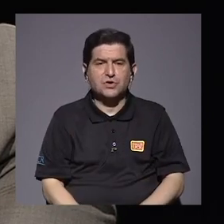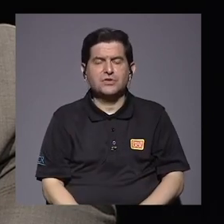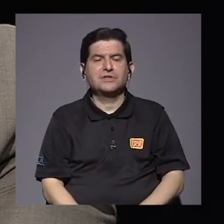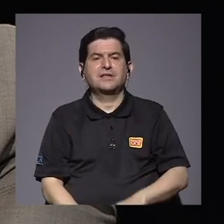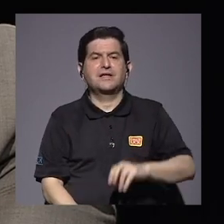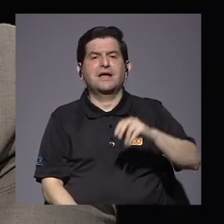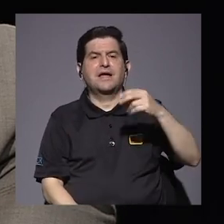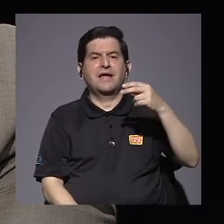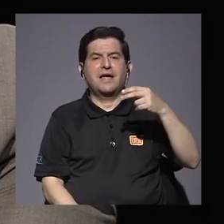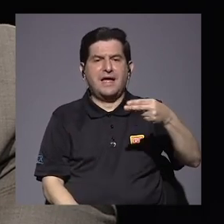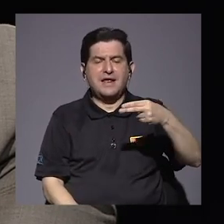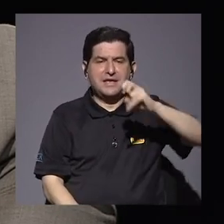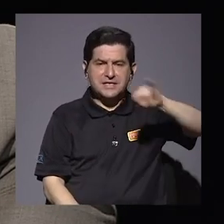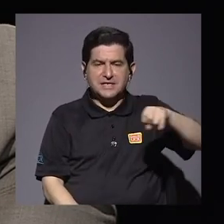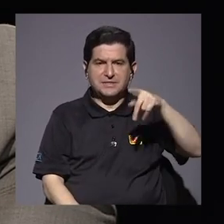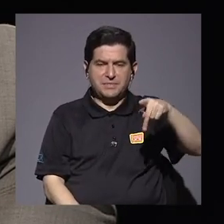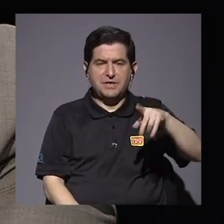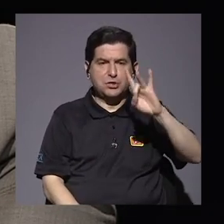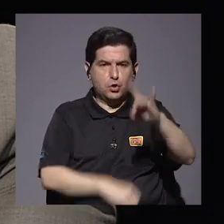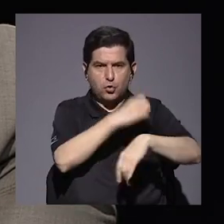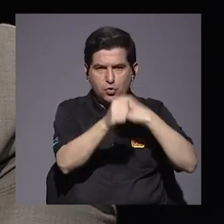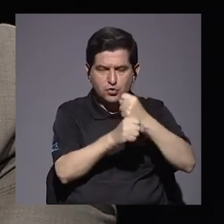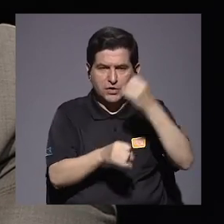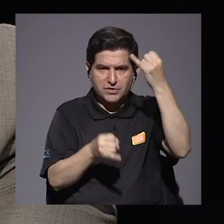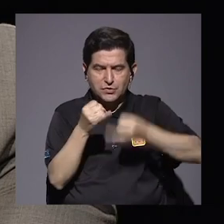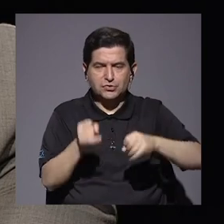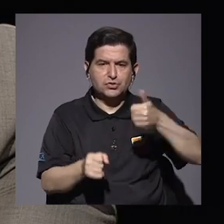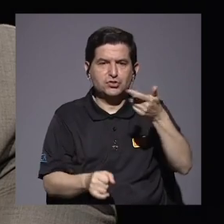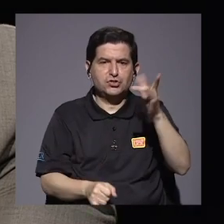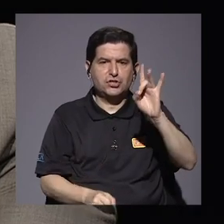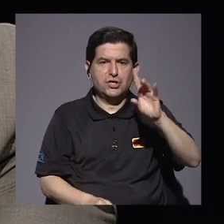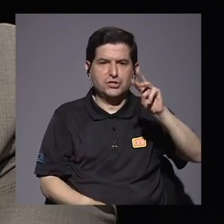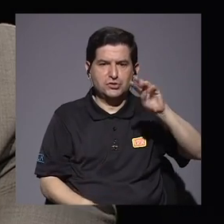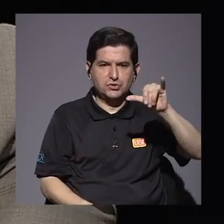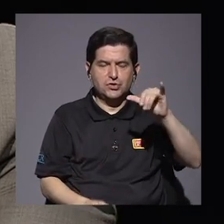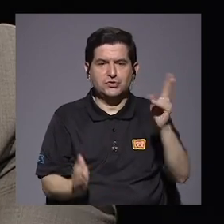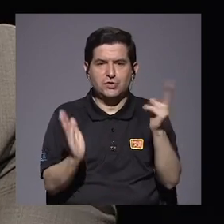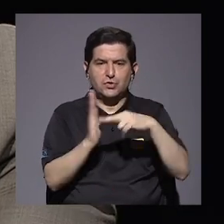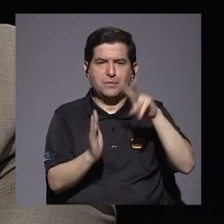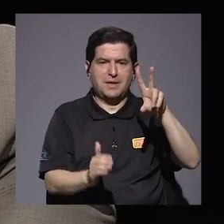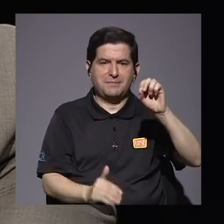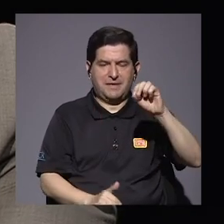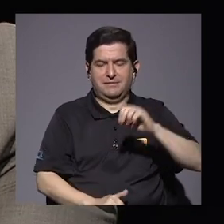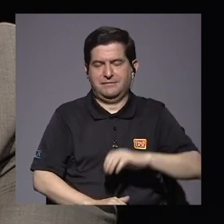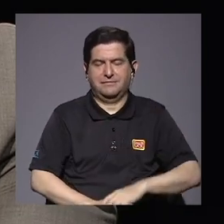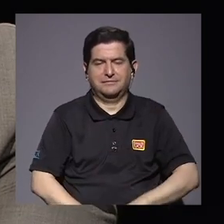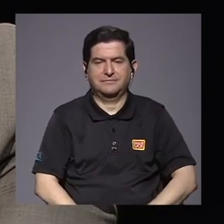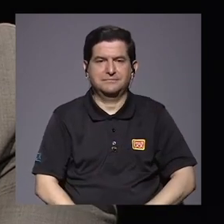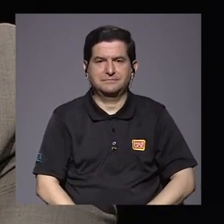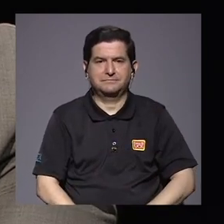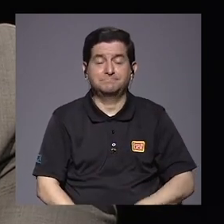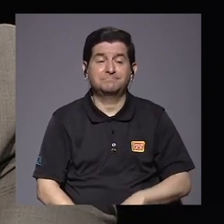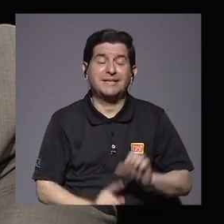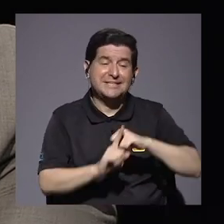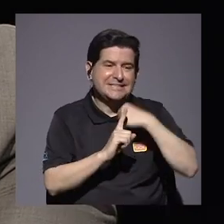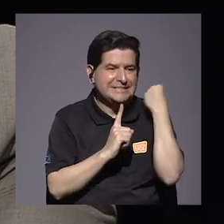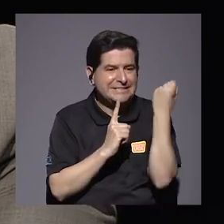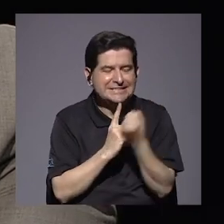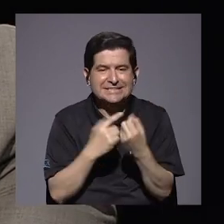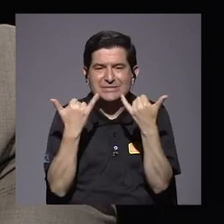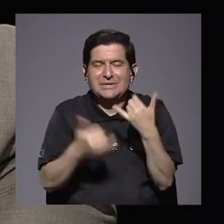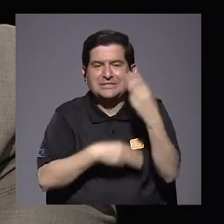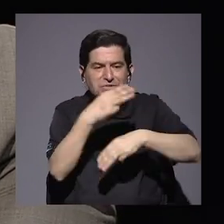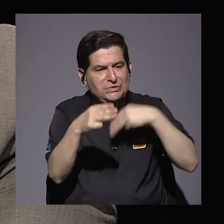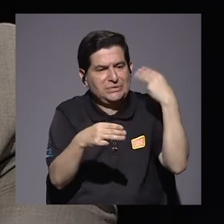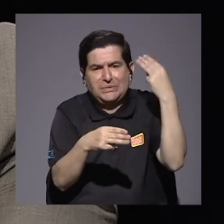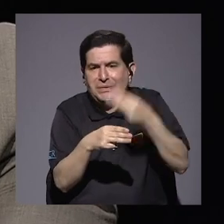Jensen Pennington 8 años que culminaron el día 18 de mayo del 2020. Por la circunstancia que